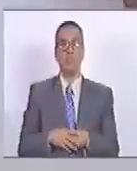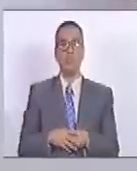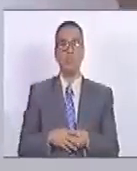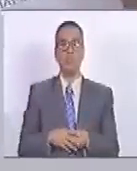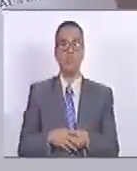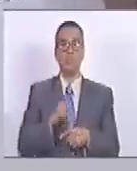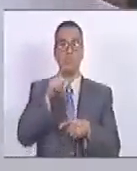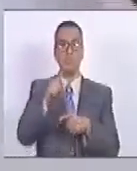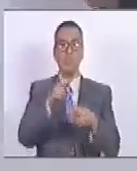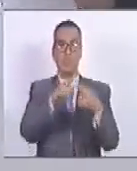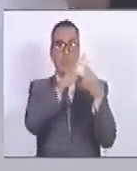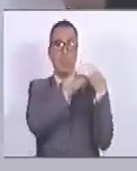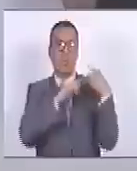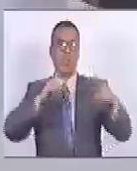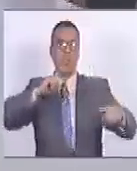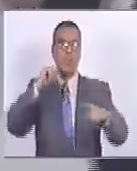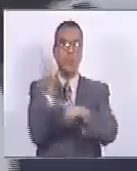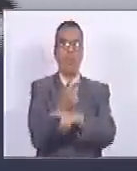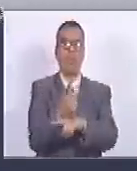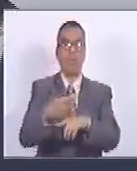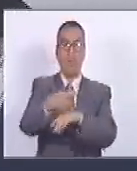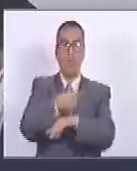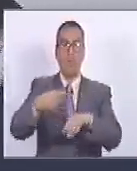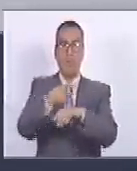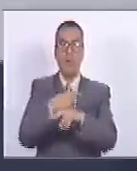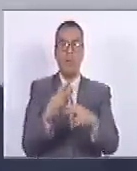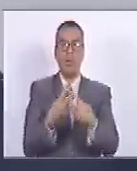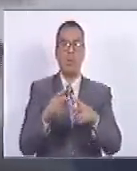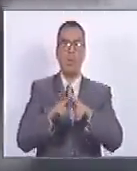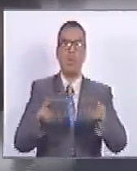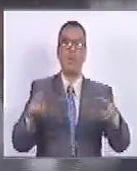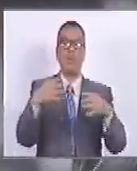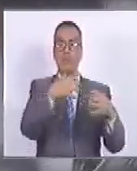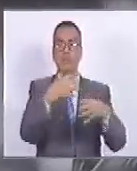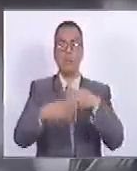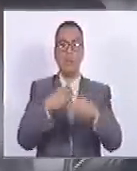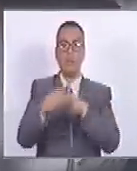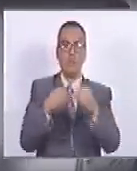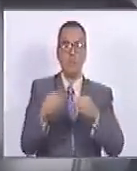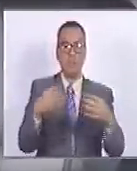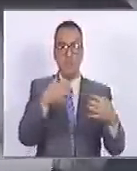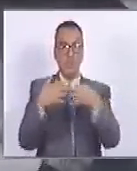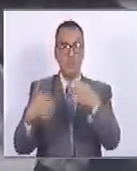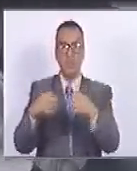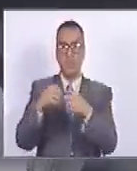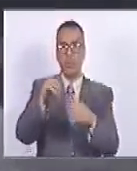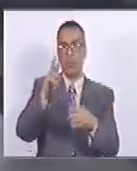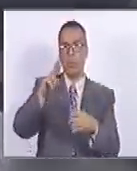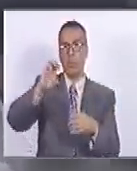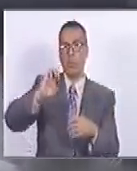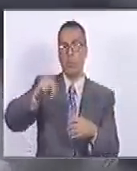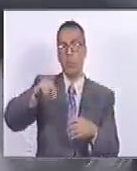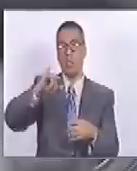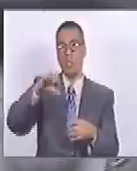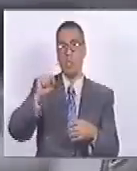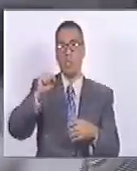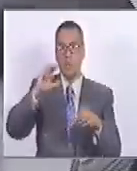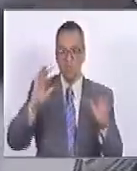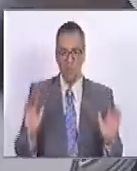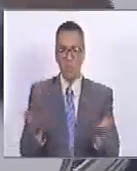que en su cargo está obligado a buscar la paz y promueve la guerra en Ucrania. La